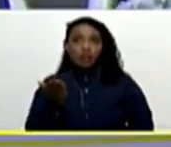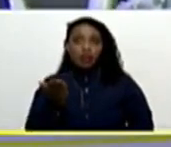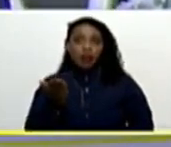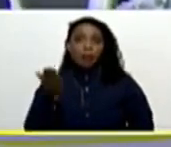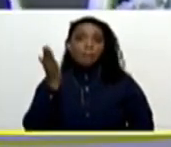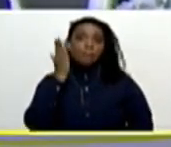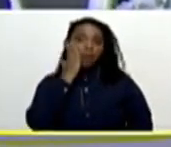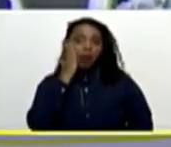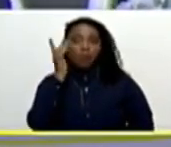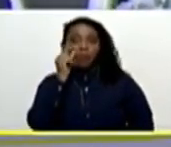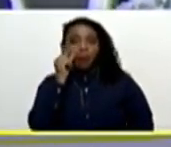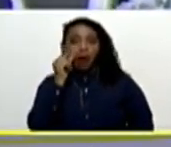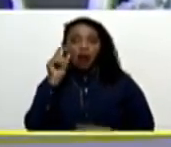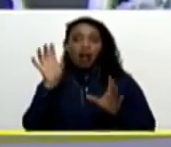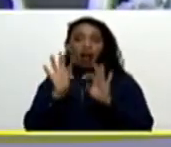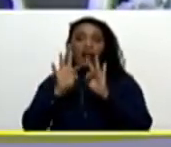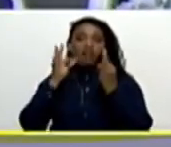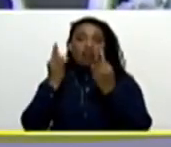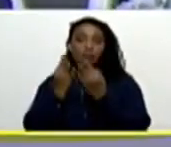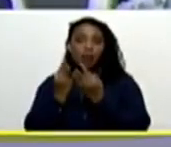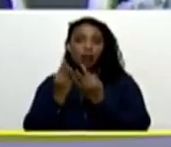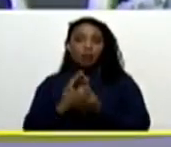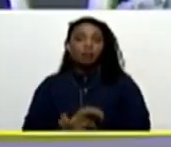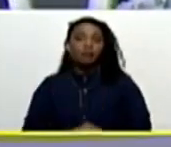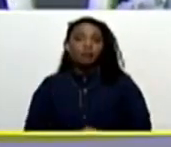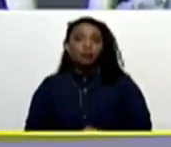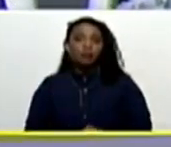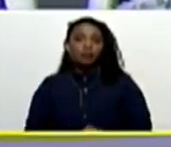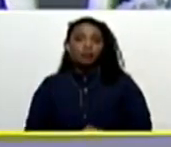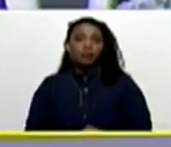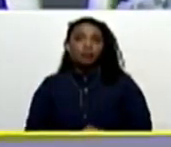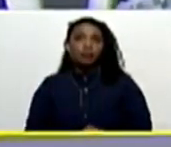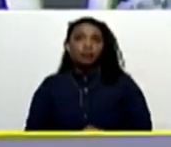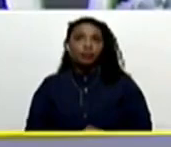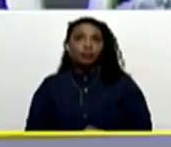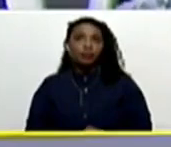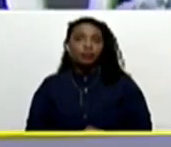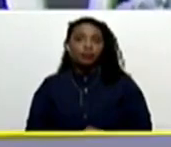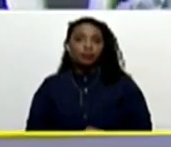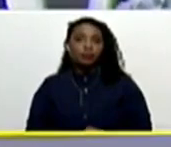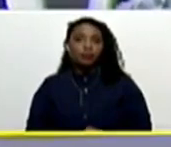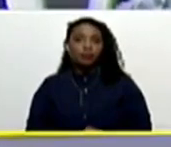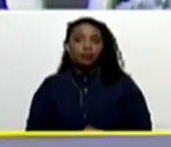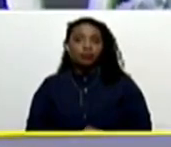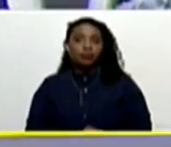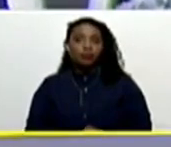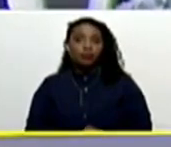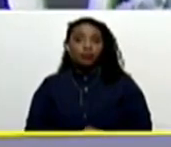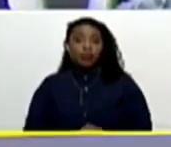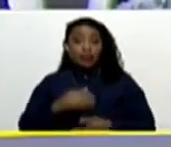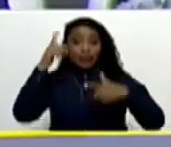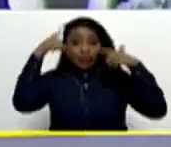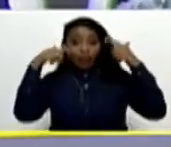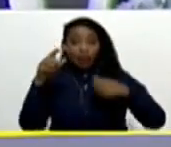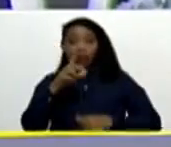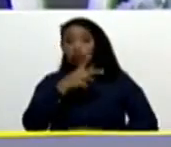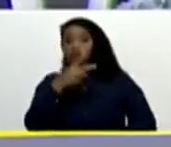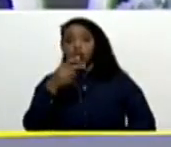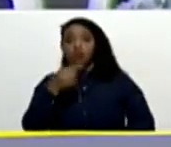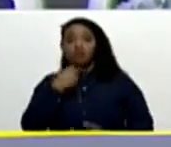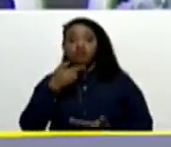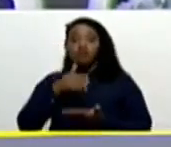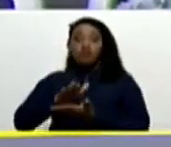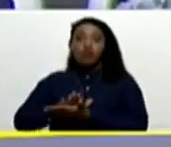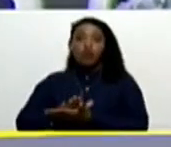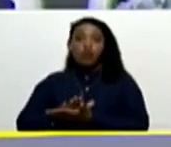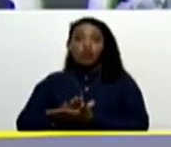madre, a toda su familia. That Chávez is not dead. Que Chávez no ha muerto. Chávez is